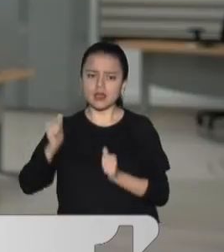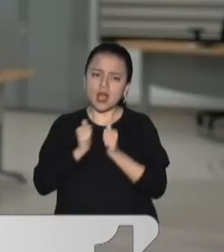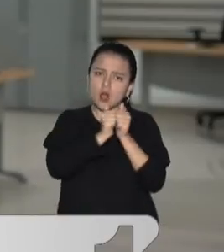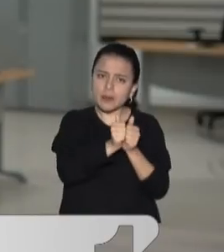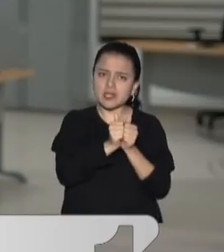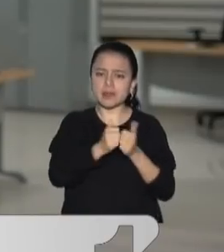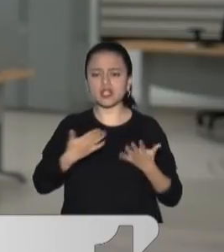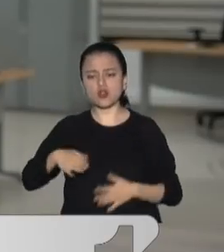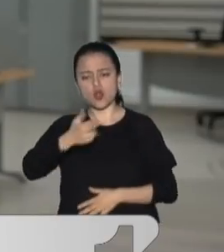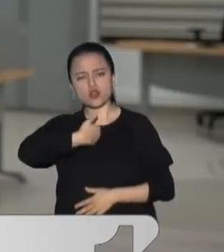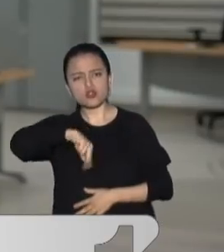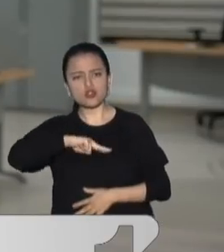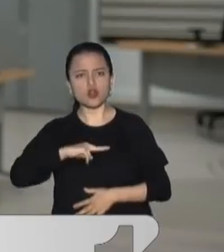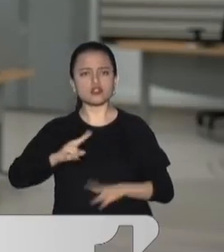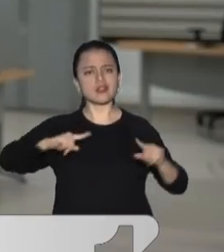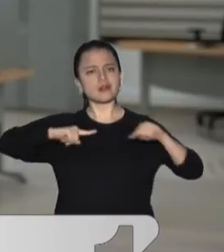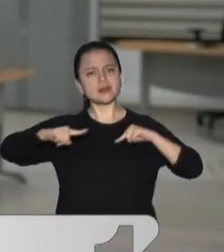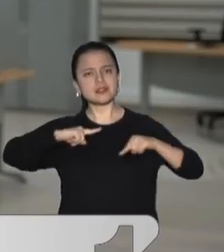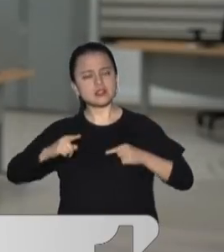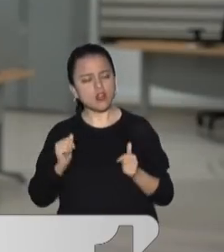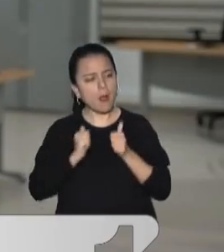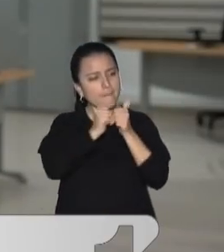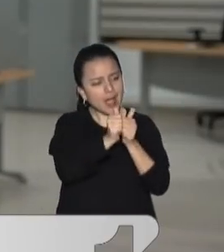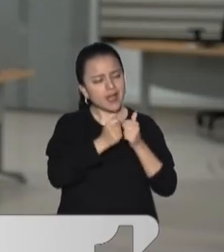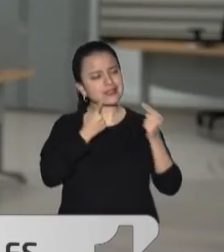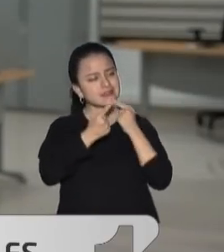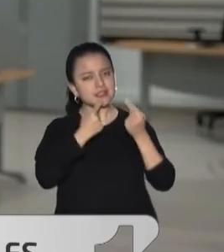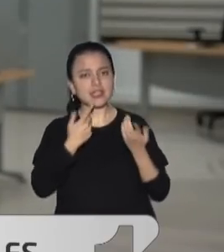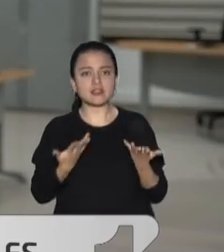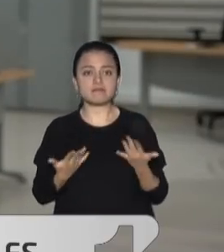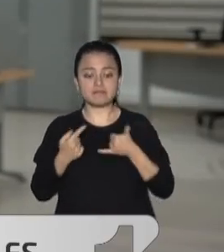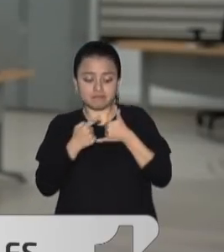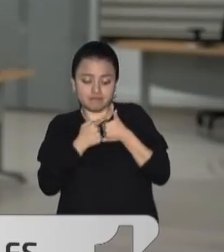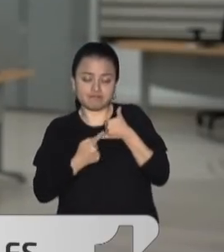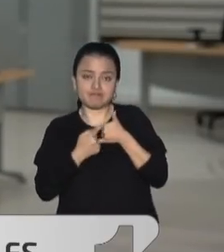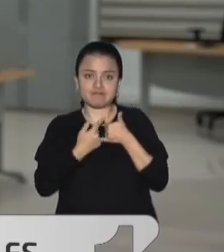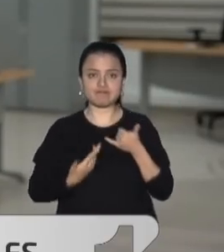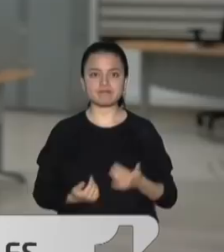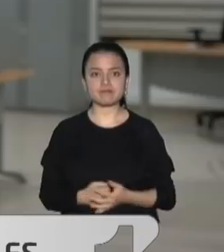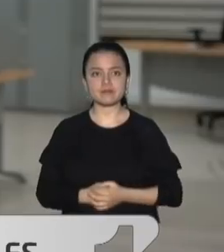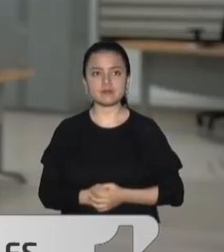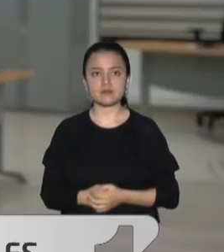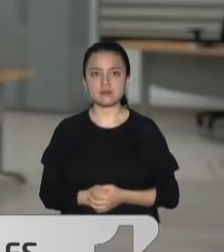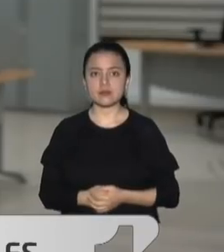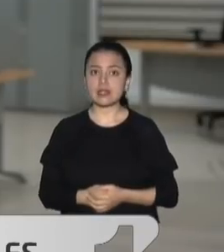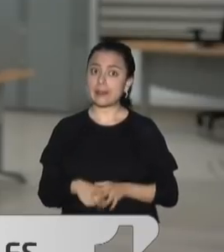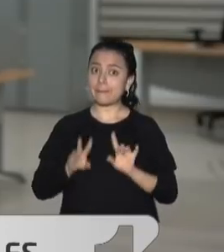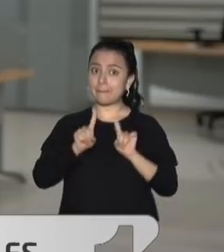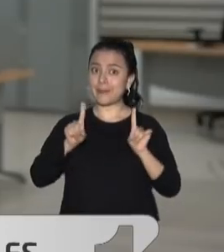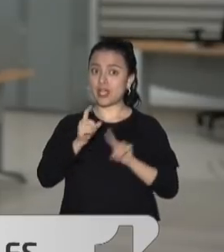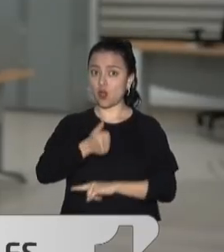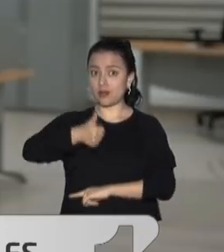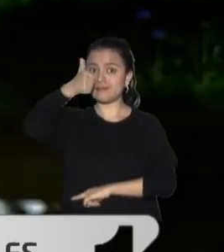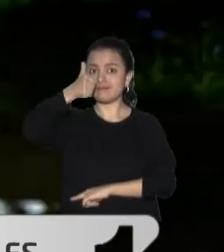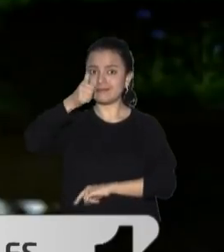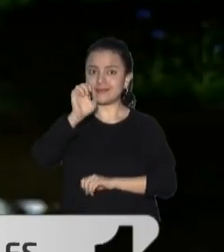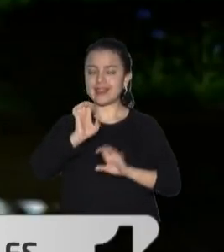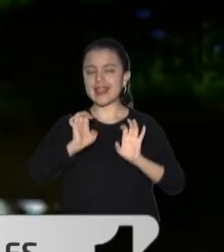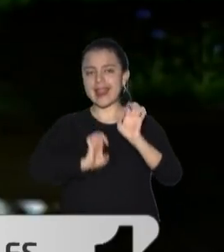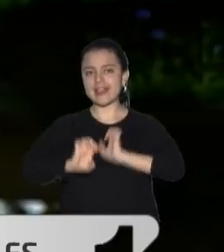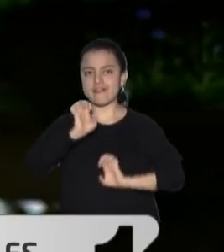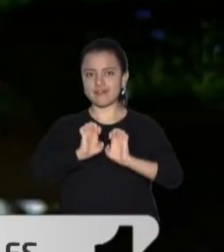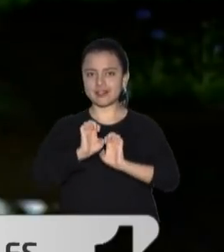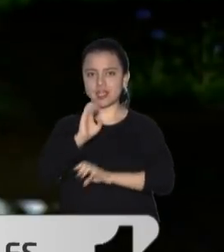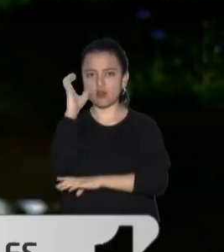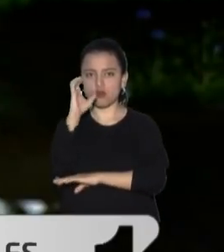y trabajo conjunto que se hace con diferentes comunidades en esa región. Mientras entregaba un balance, el jefe de la cartera de defensa afirmó